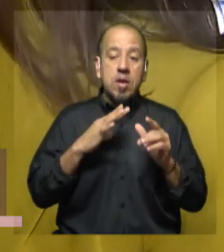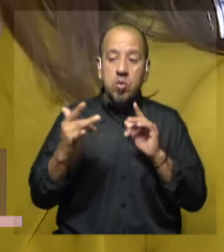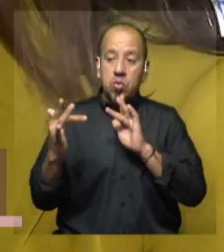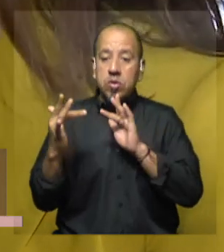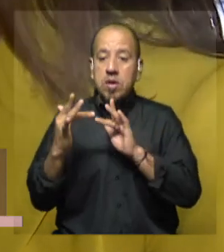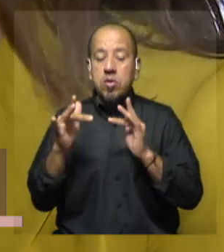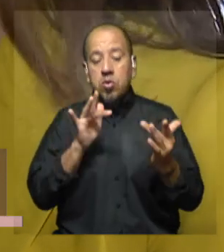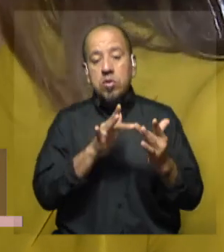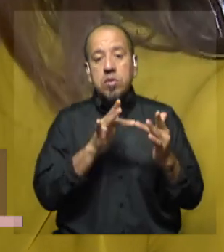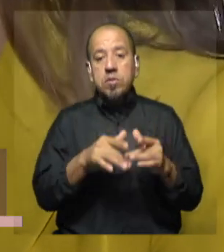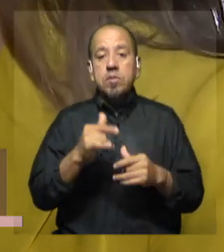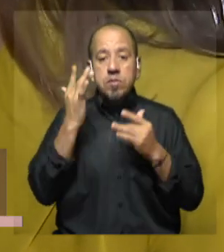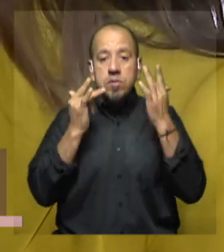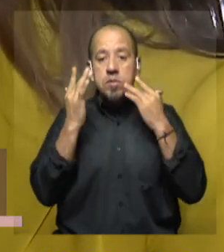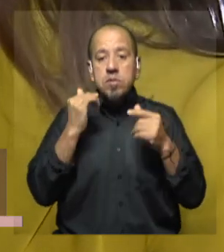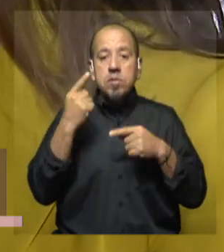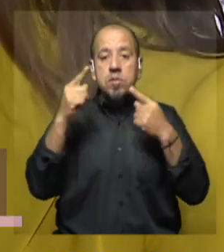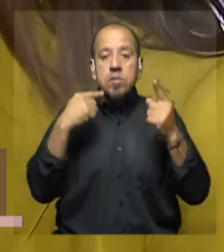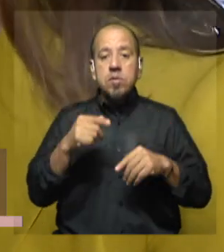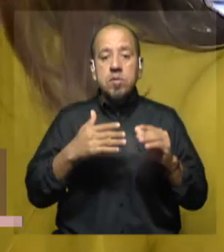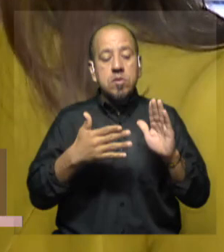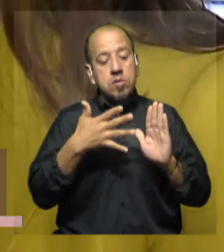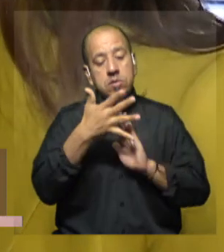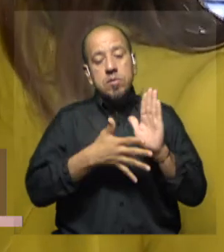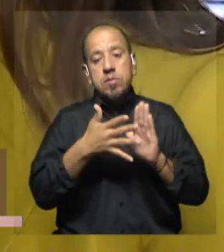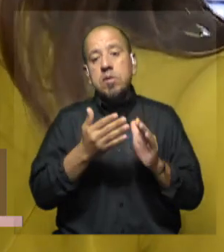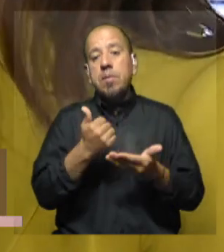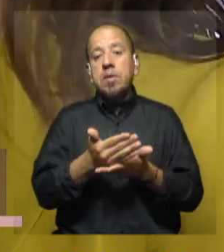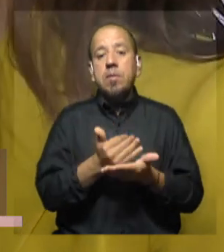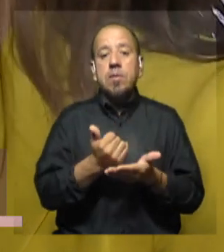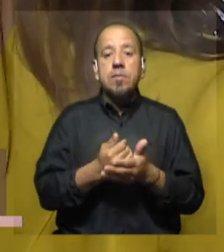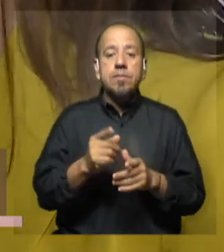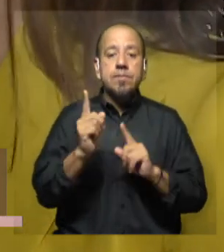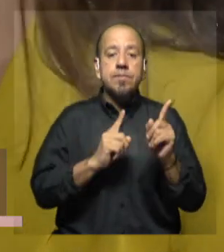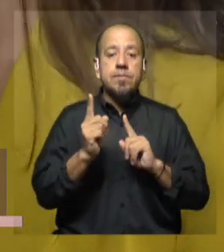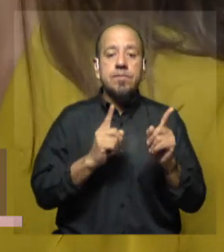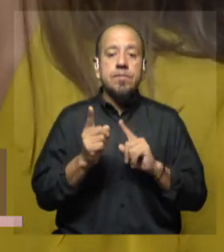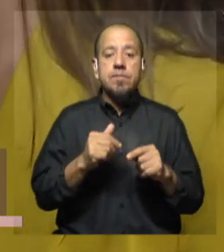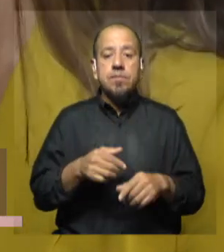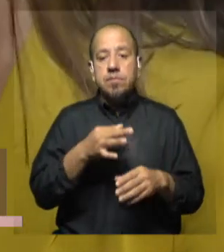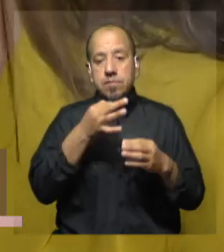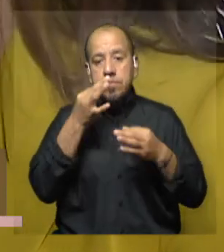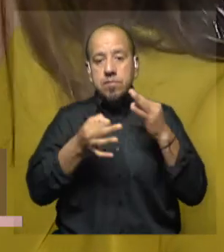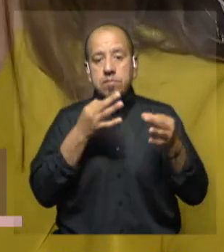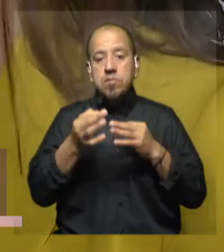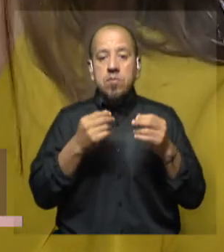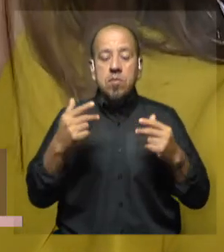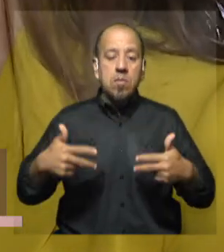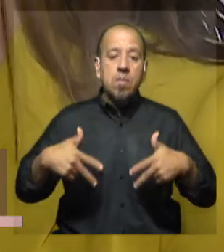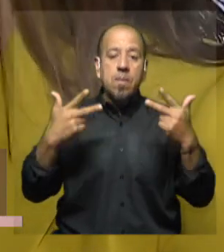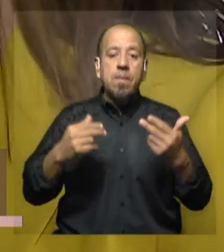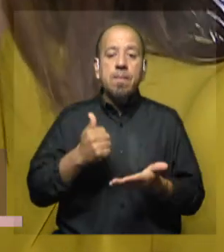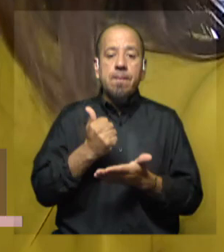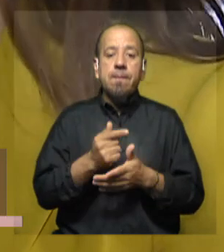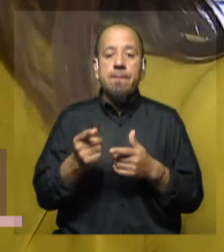y cercano con los artistas en distintos departamentos del país. Trabajamos con las universidades, dimos charlas virtuales, charlas presenciales,